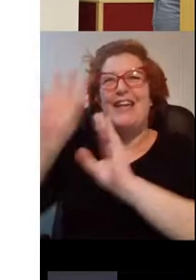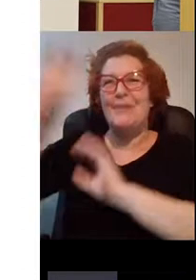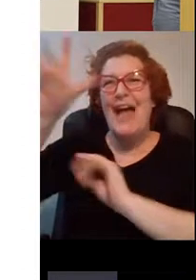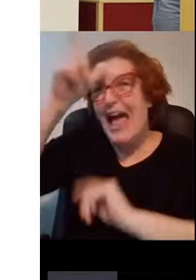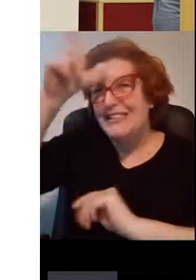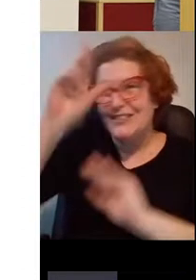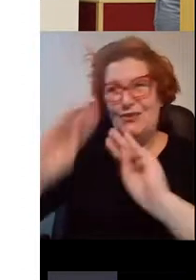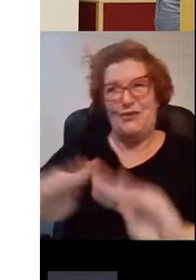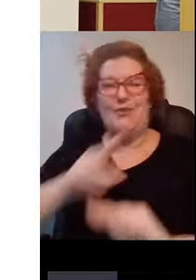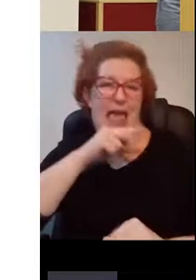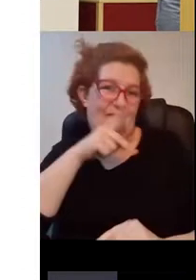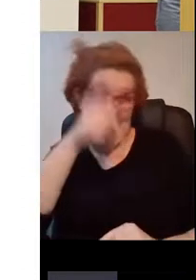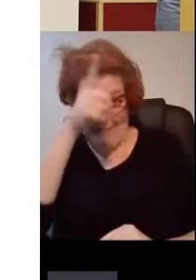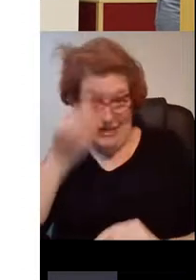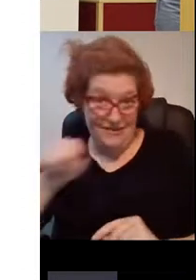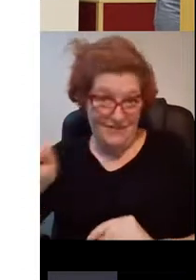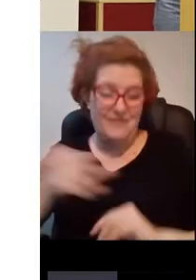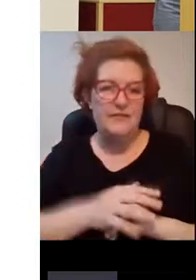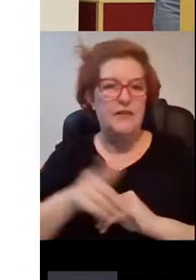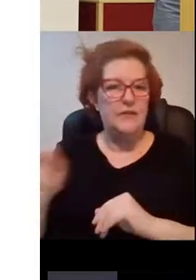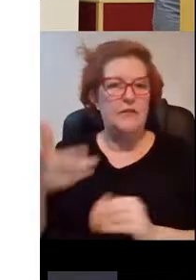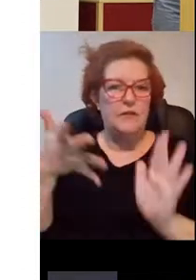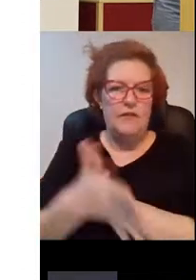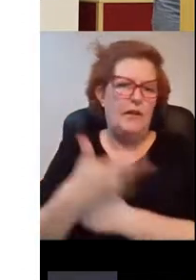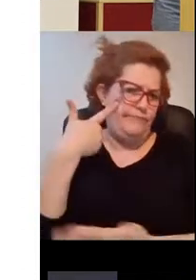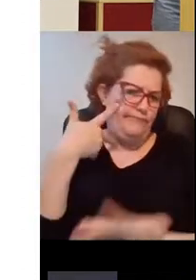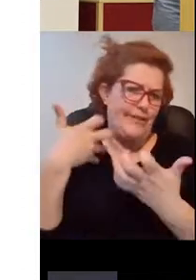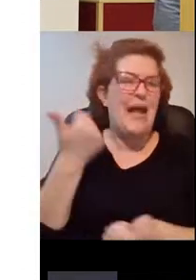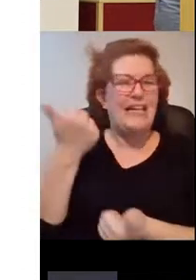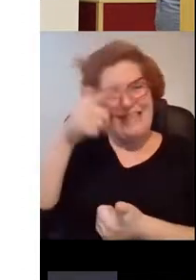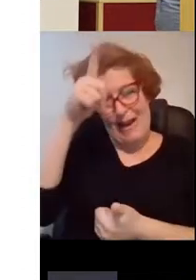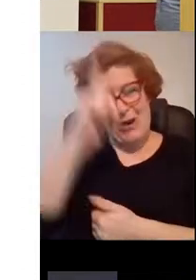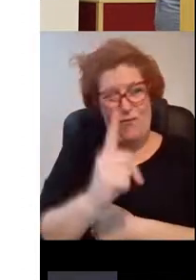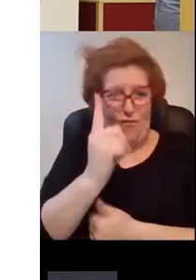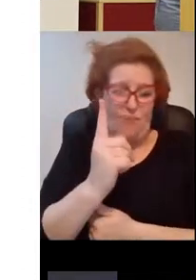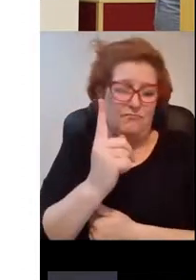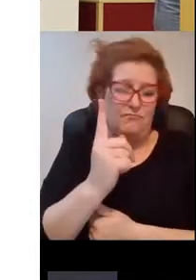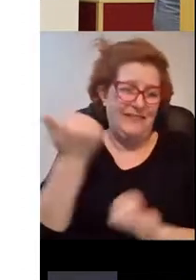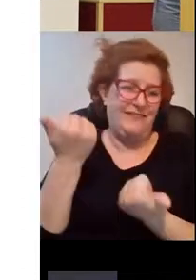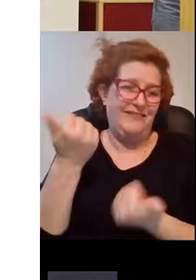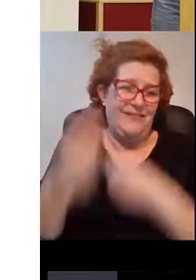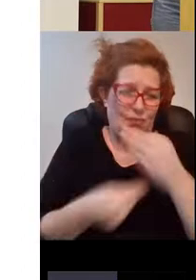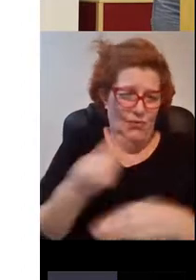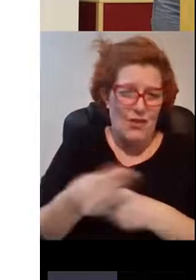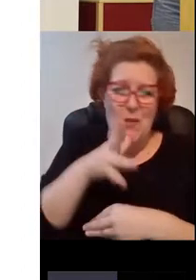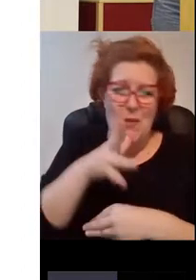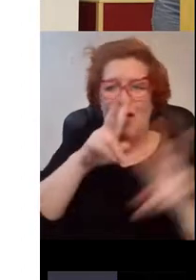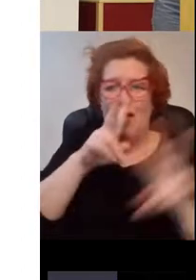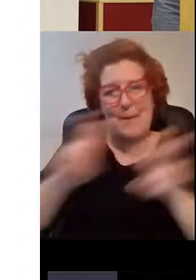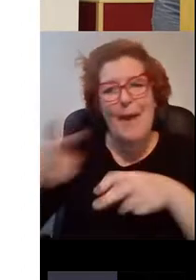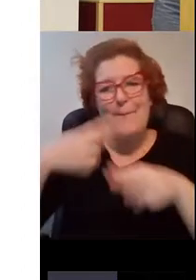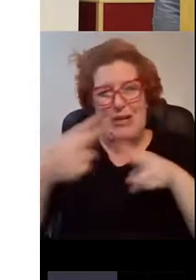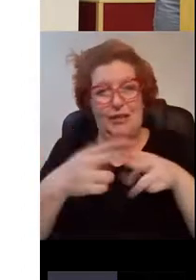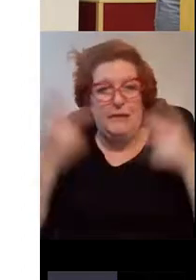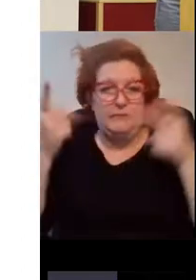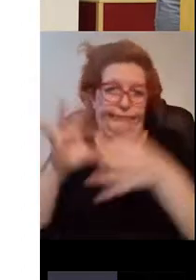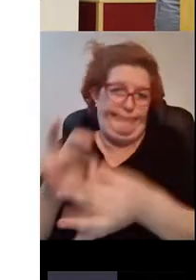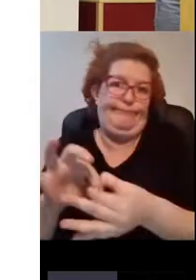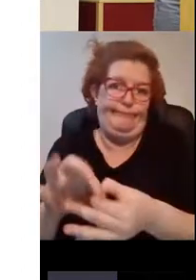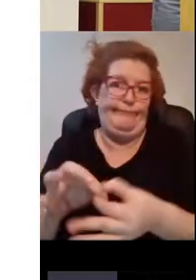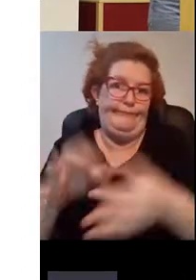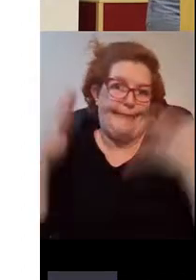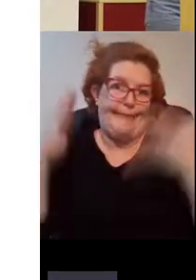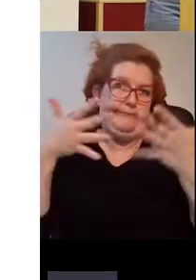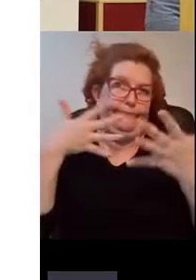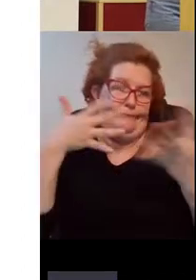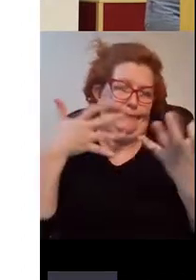alemana. Esto quizás estaba más presente en Alemán 1 porque como se tratan temas de política